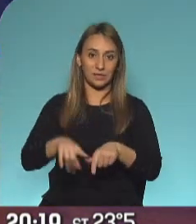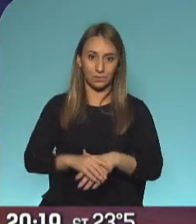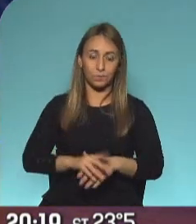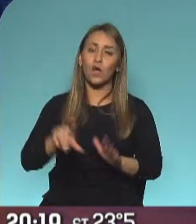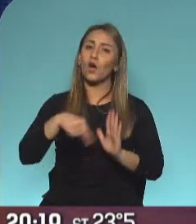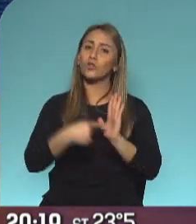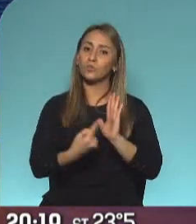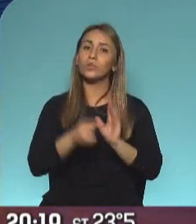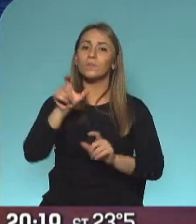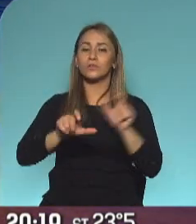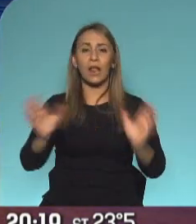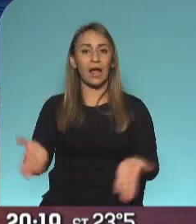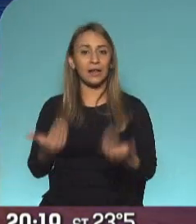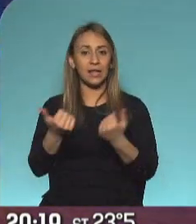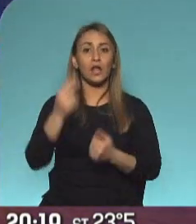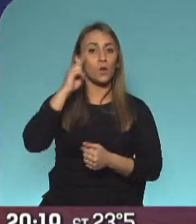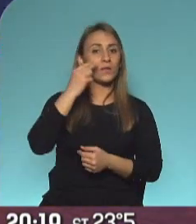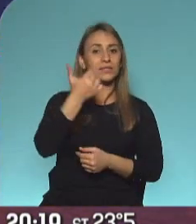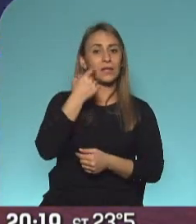que tiene que ver con los recuperados,